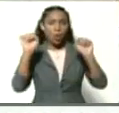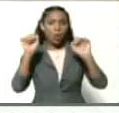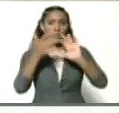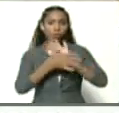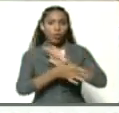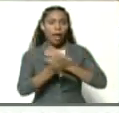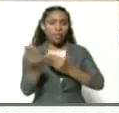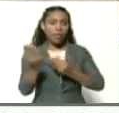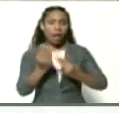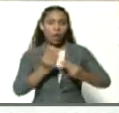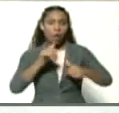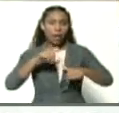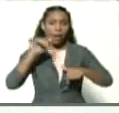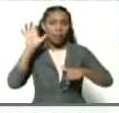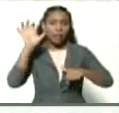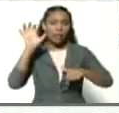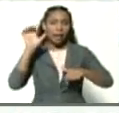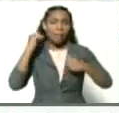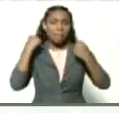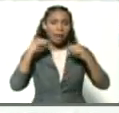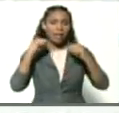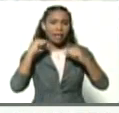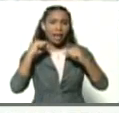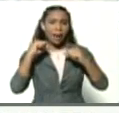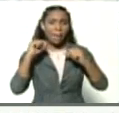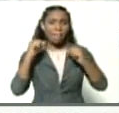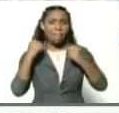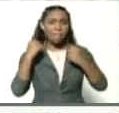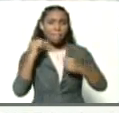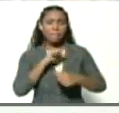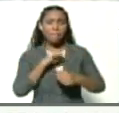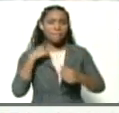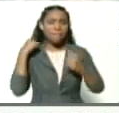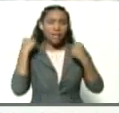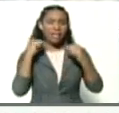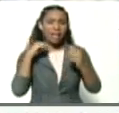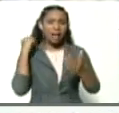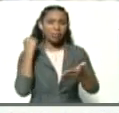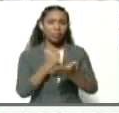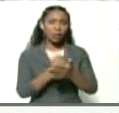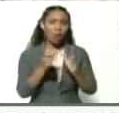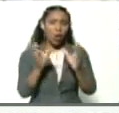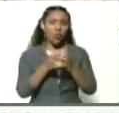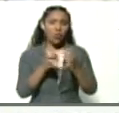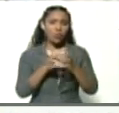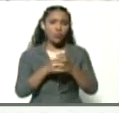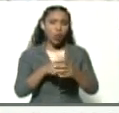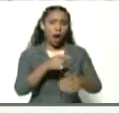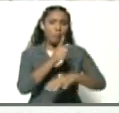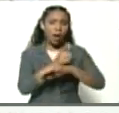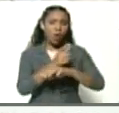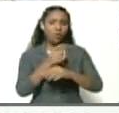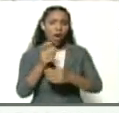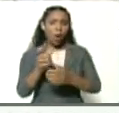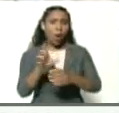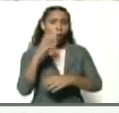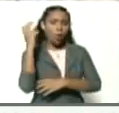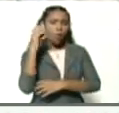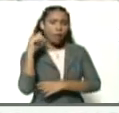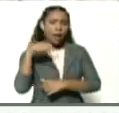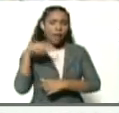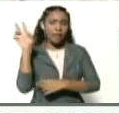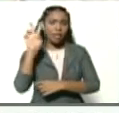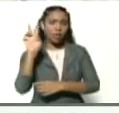Han traído la práctica de las minas antipersonales, práctica asesina de los grupos armados de Colombia a Venezuela.